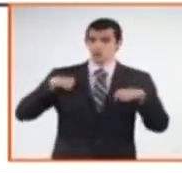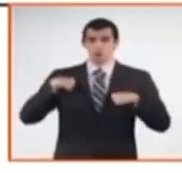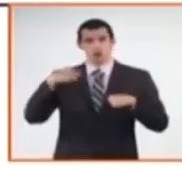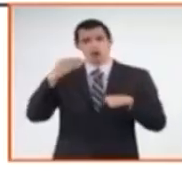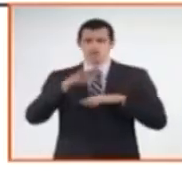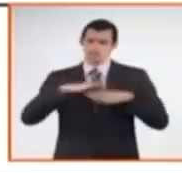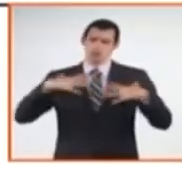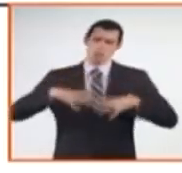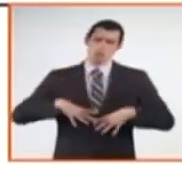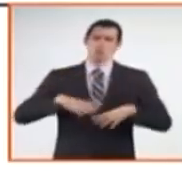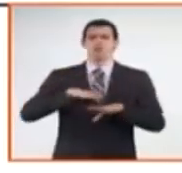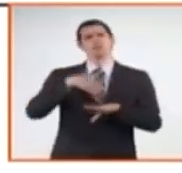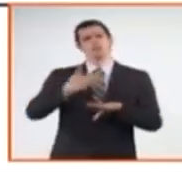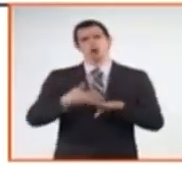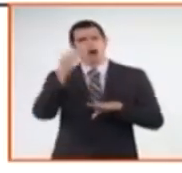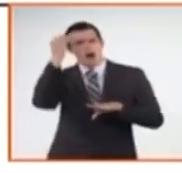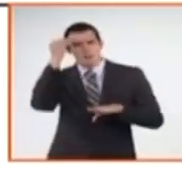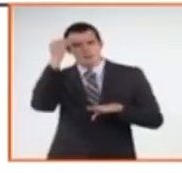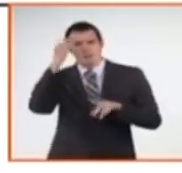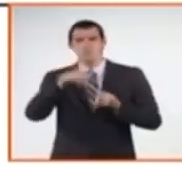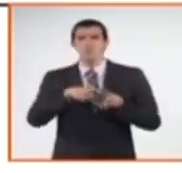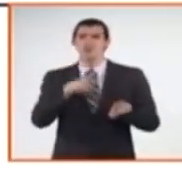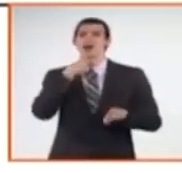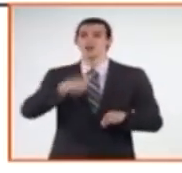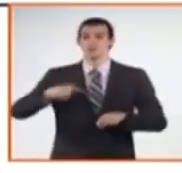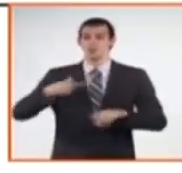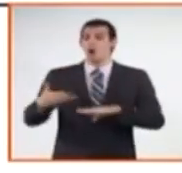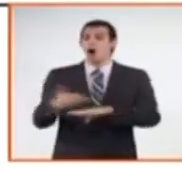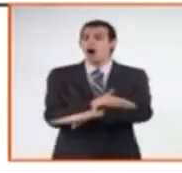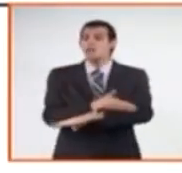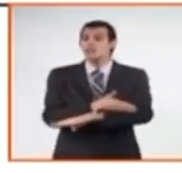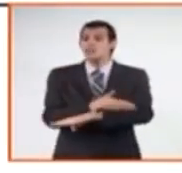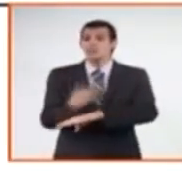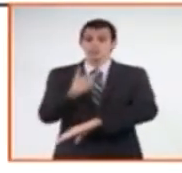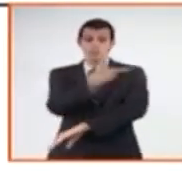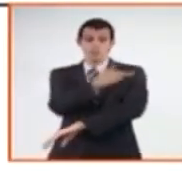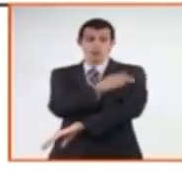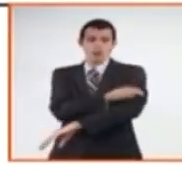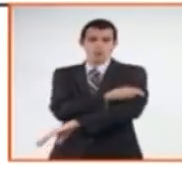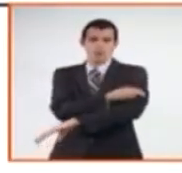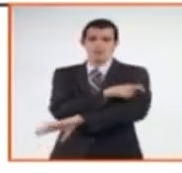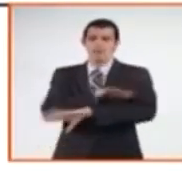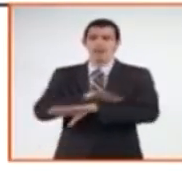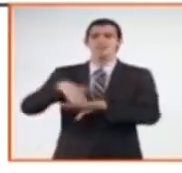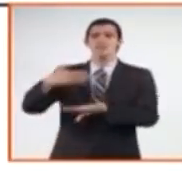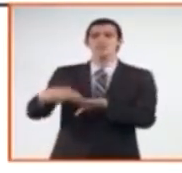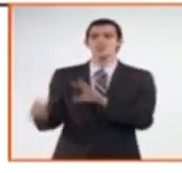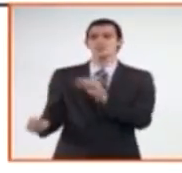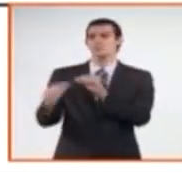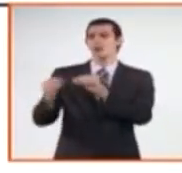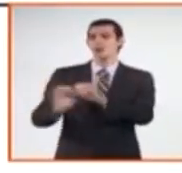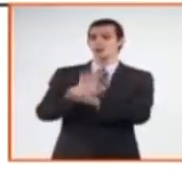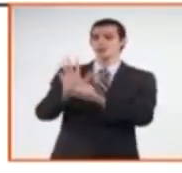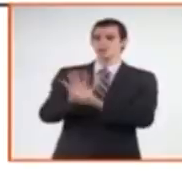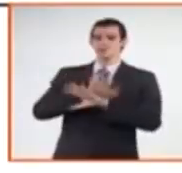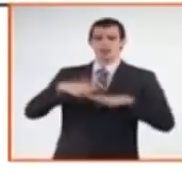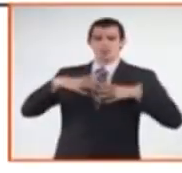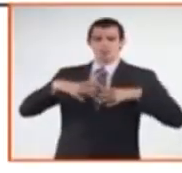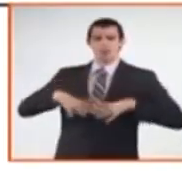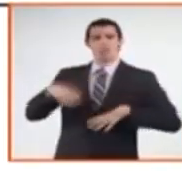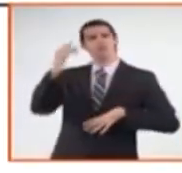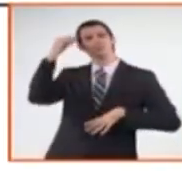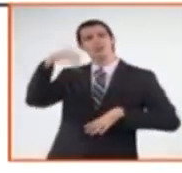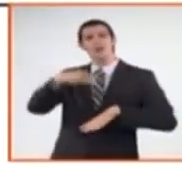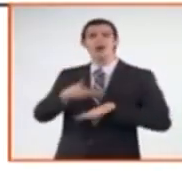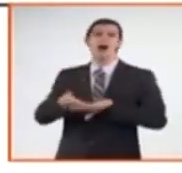deben inducir estas vacunas a partir del diseño que hicimos de la dosis o granado y una dosis moderada plus y este también es un elemento